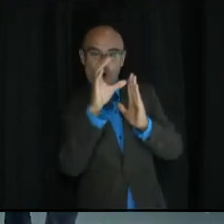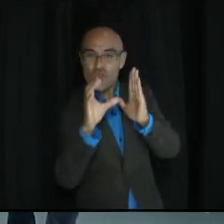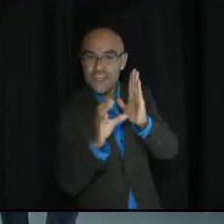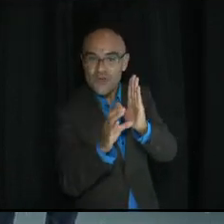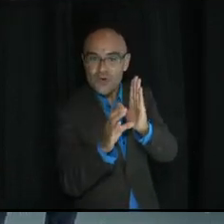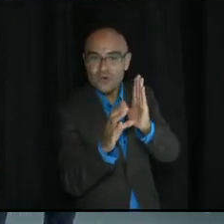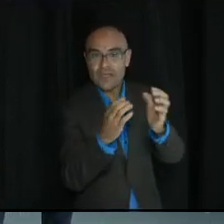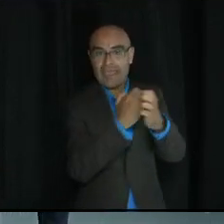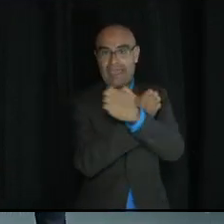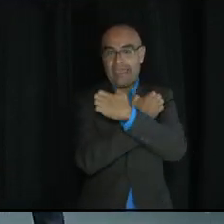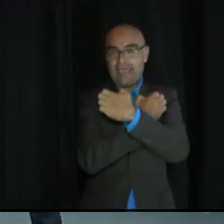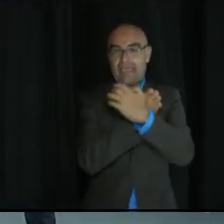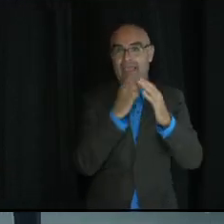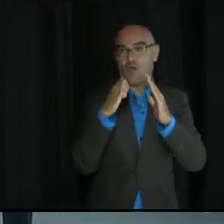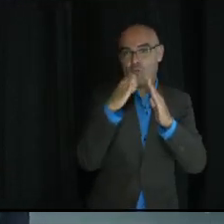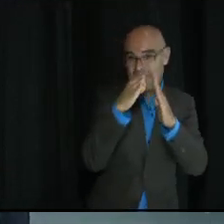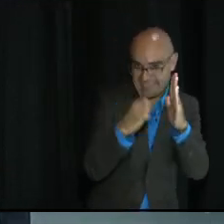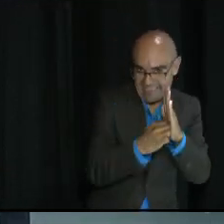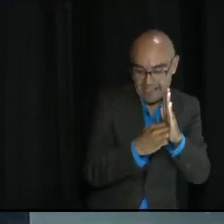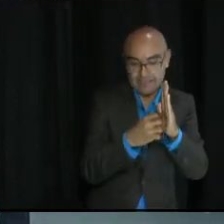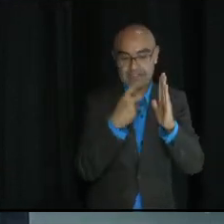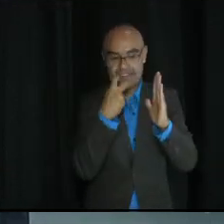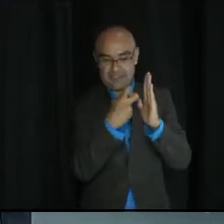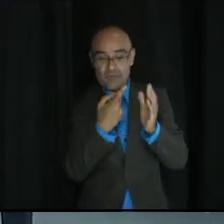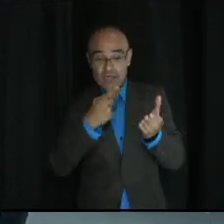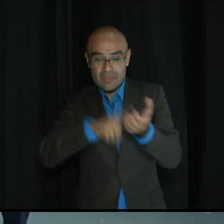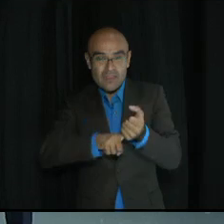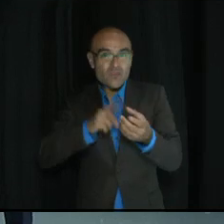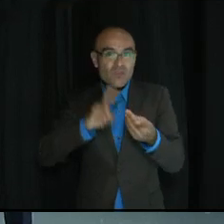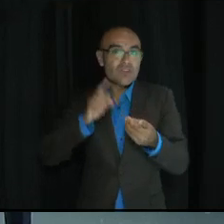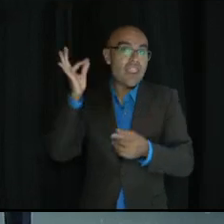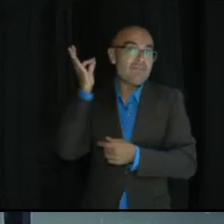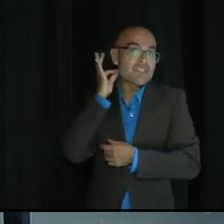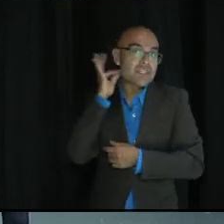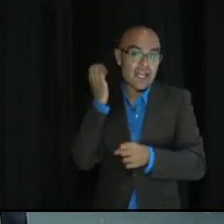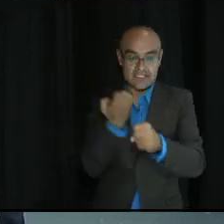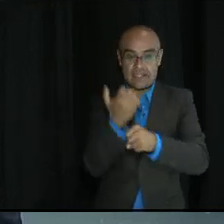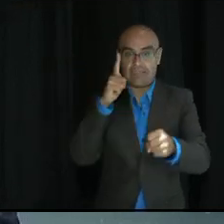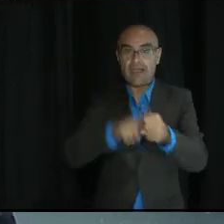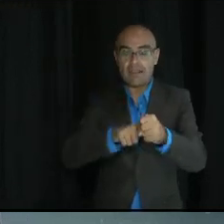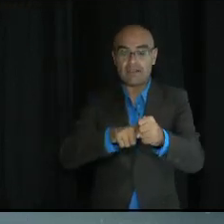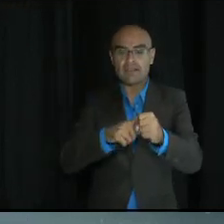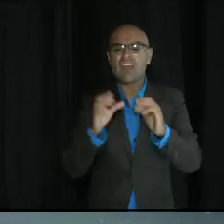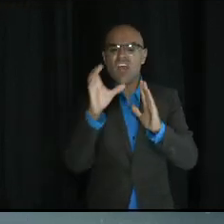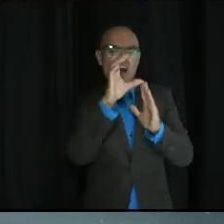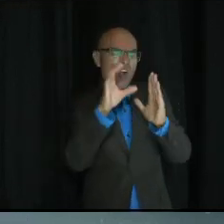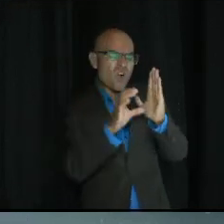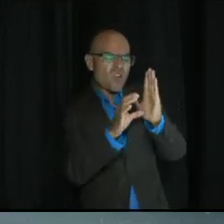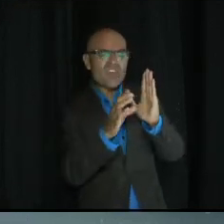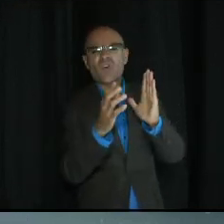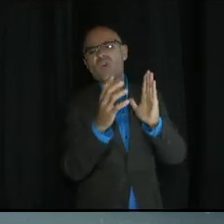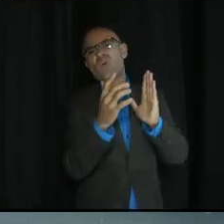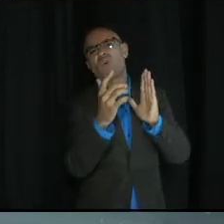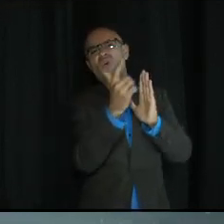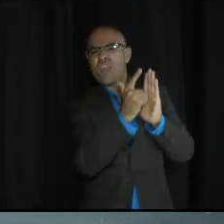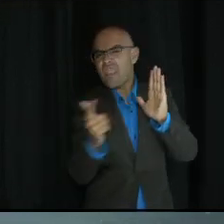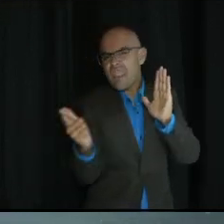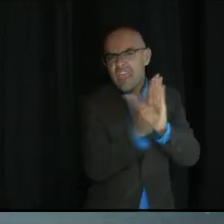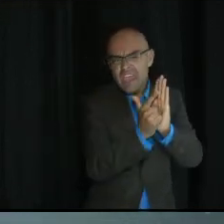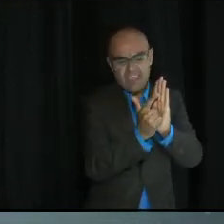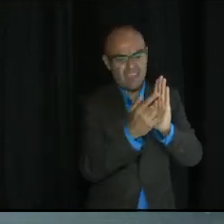manera interna dentro de la Fiscalía General del Estado, en donde nos establece pues,